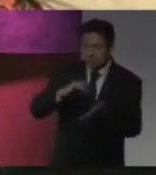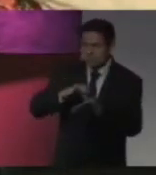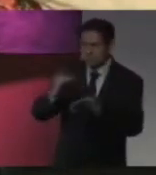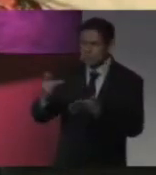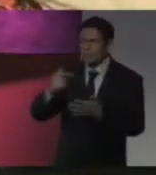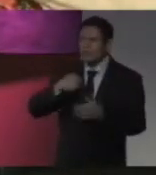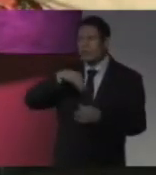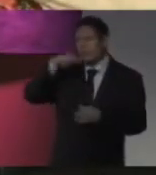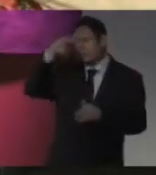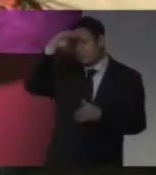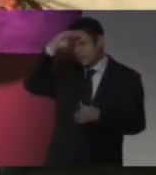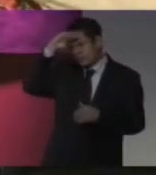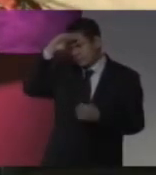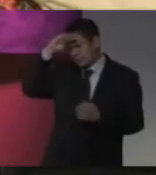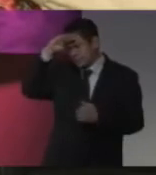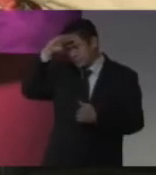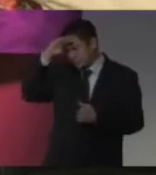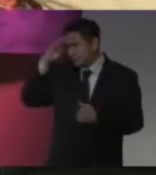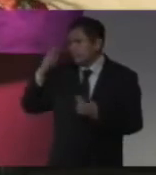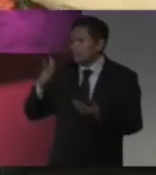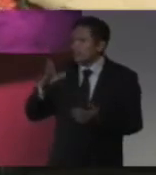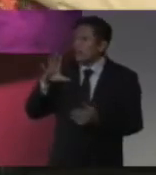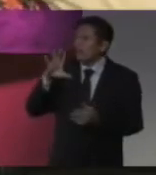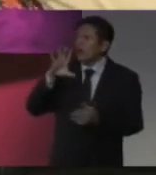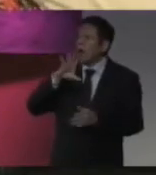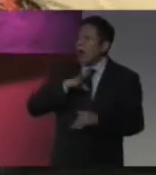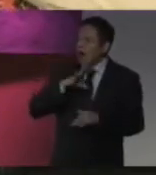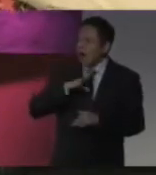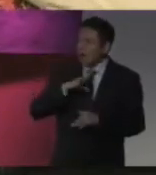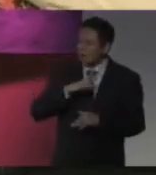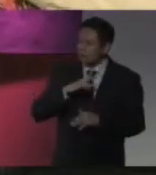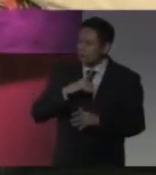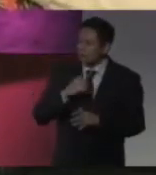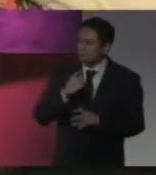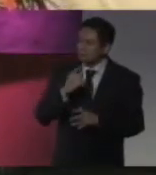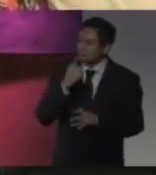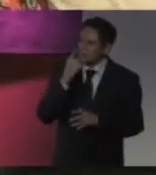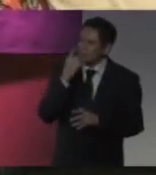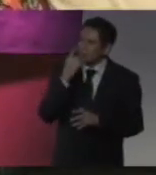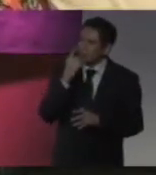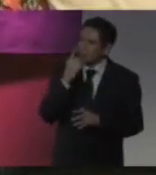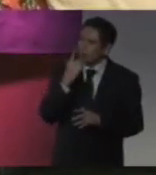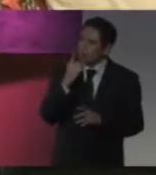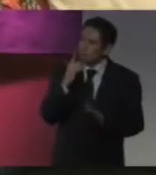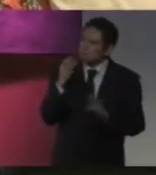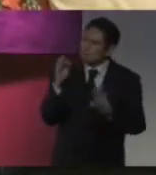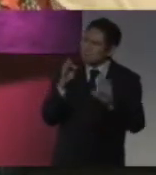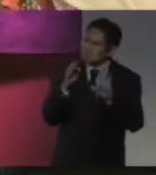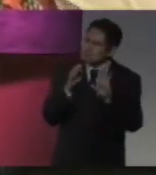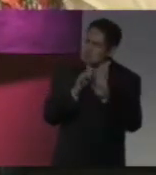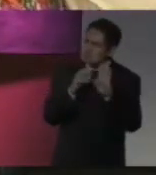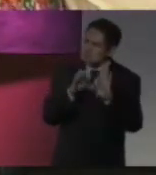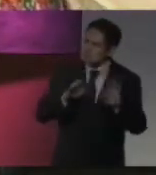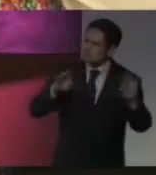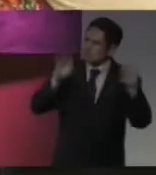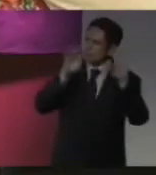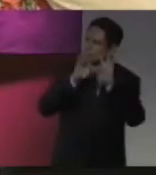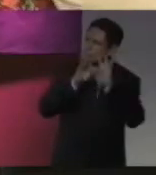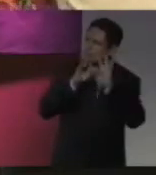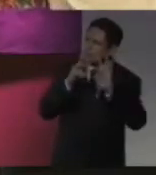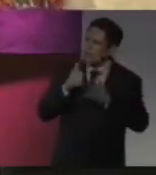hay un elemento objetivo muy importante que ha permitido a